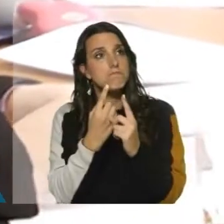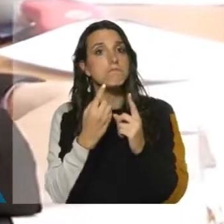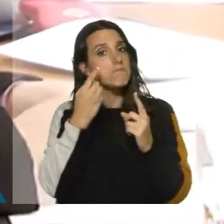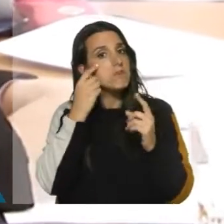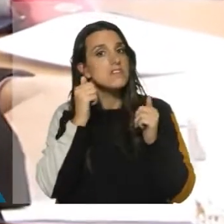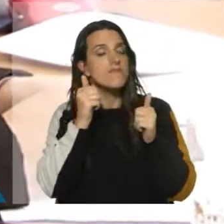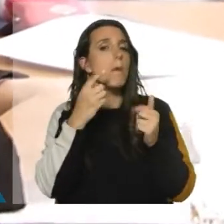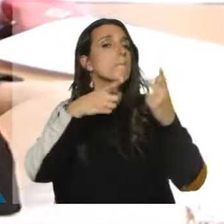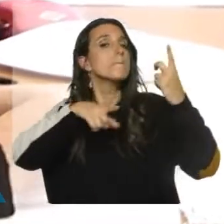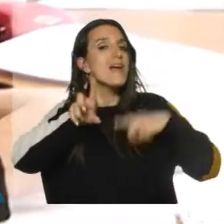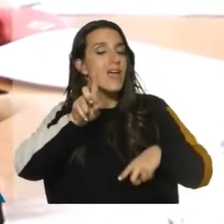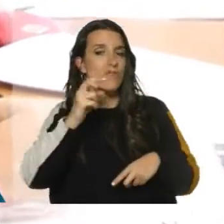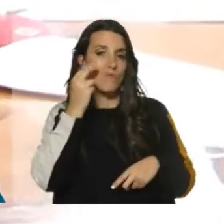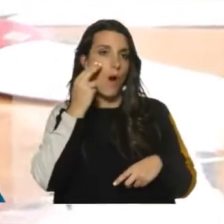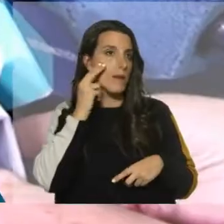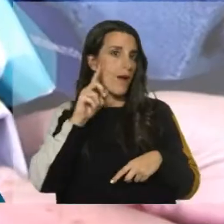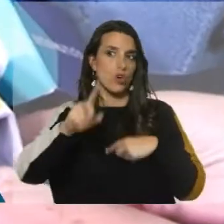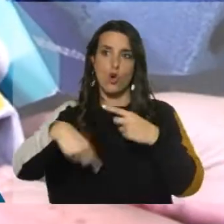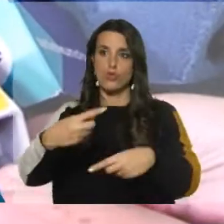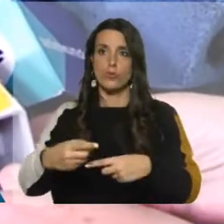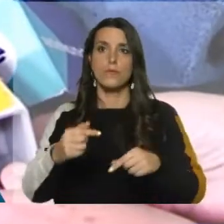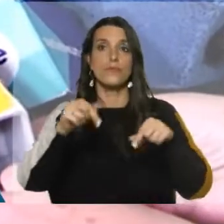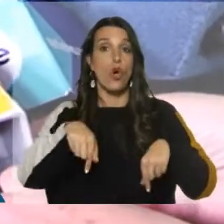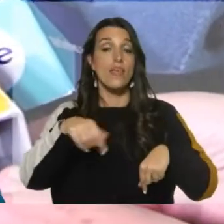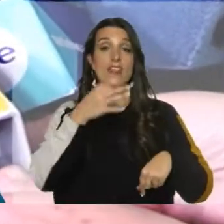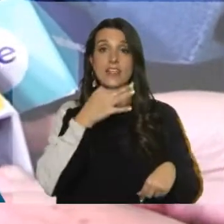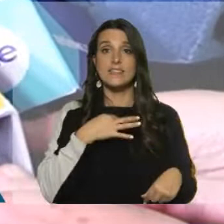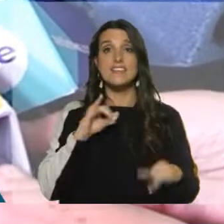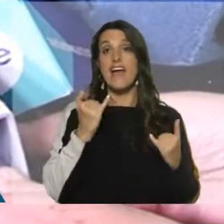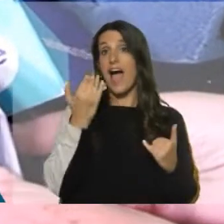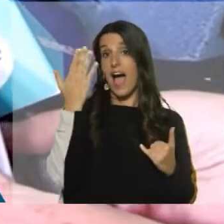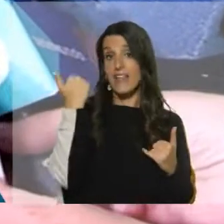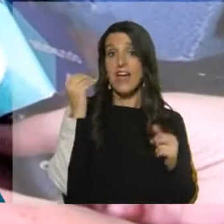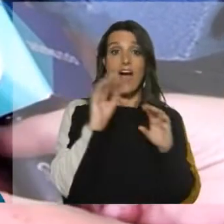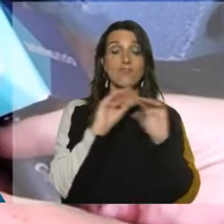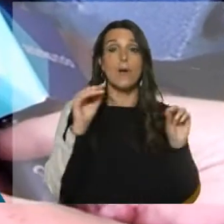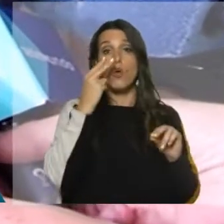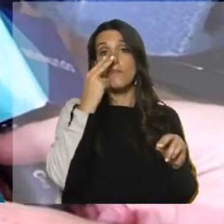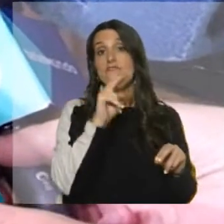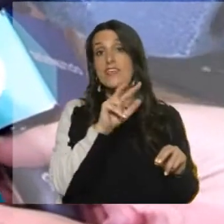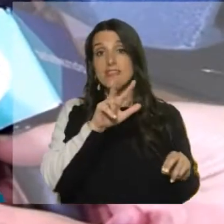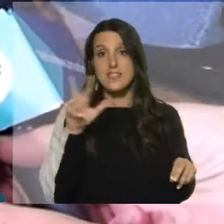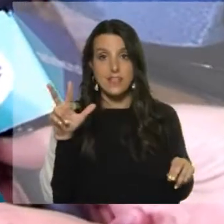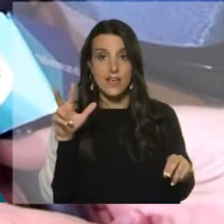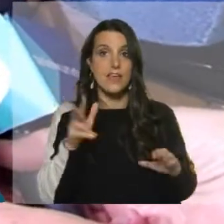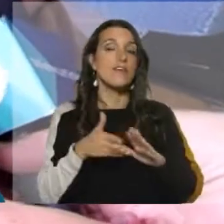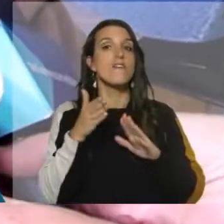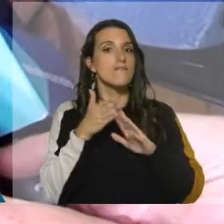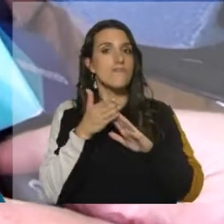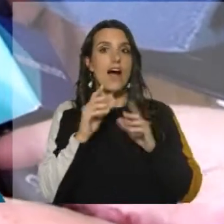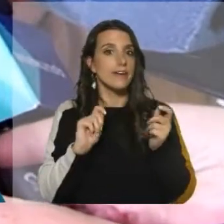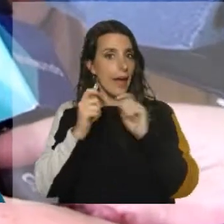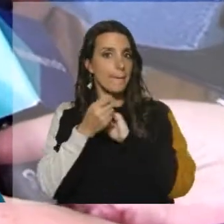pero ratificó que el conflicto se mantiene. Hoy nos dicen, ya habíamos anunciado que en 2023 íbamos a ir a esta